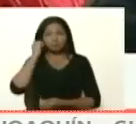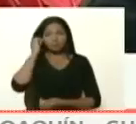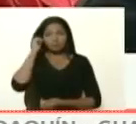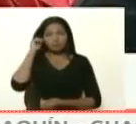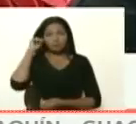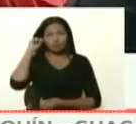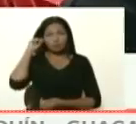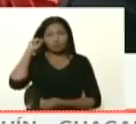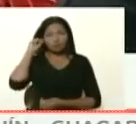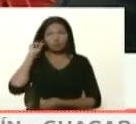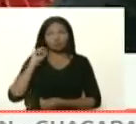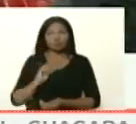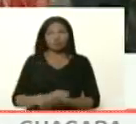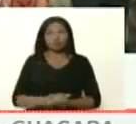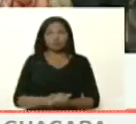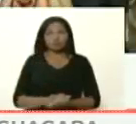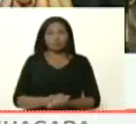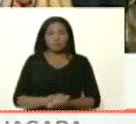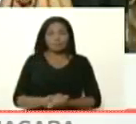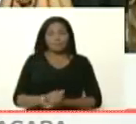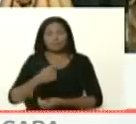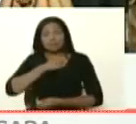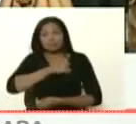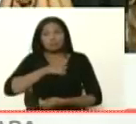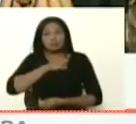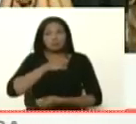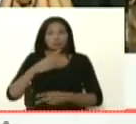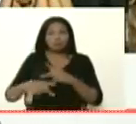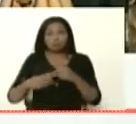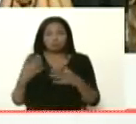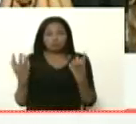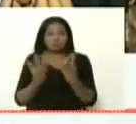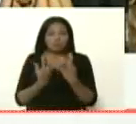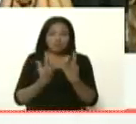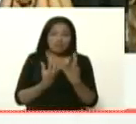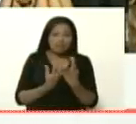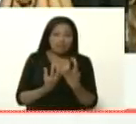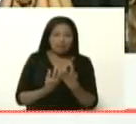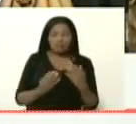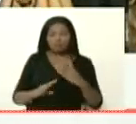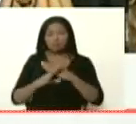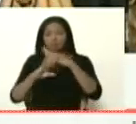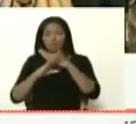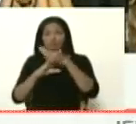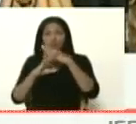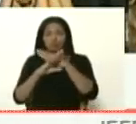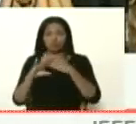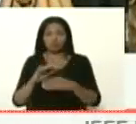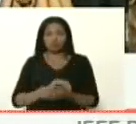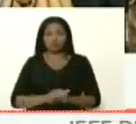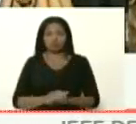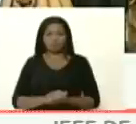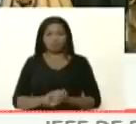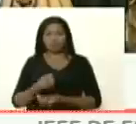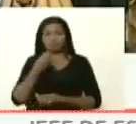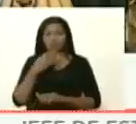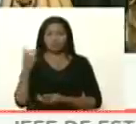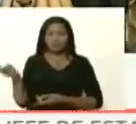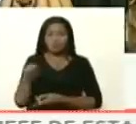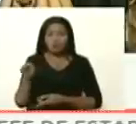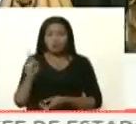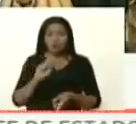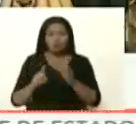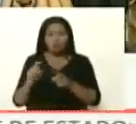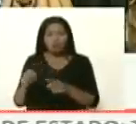Venezuela es única. Lamentablemente, compatriotas, producto de la guerra, del bloqueo, bueno, buscaron